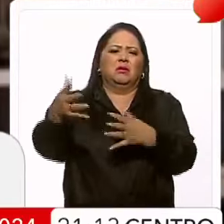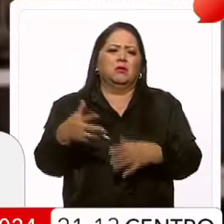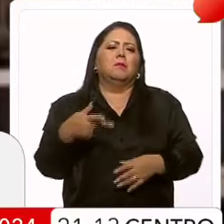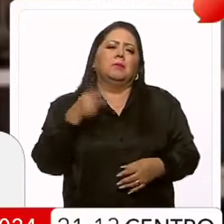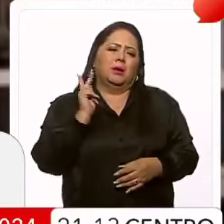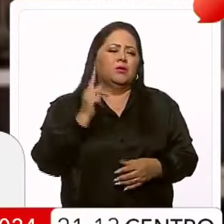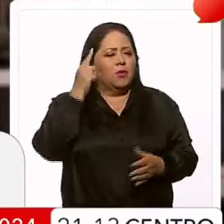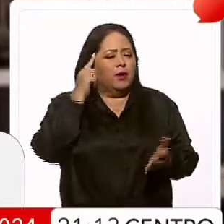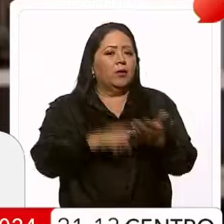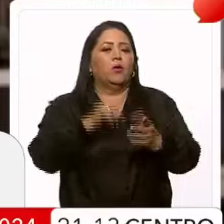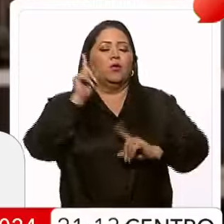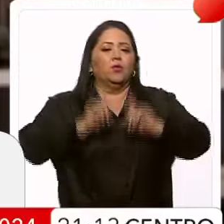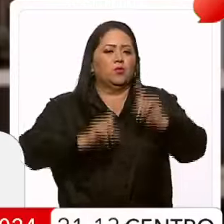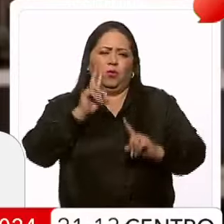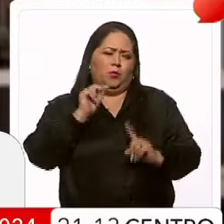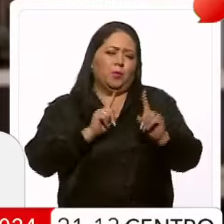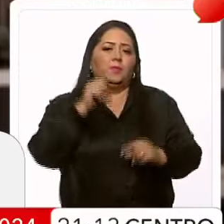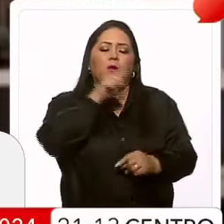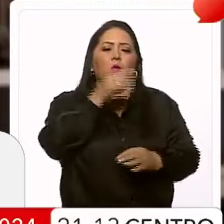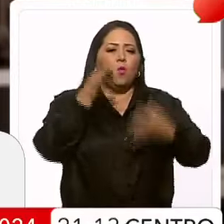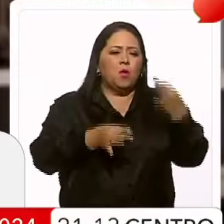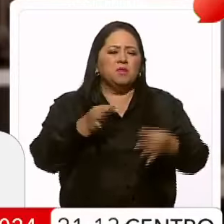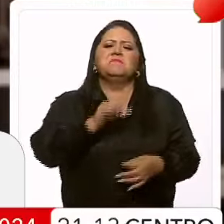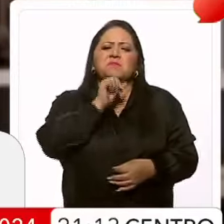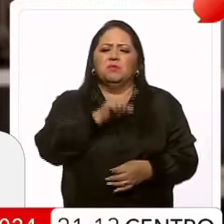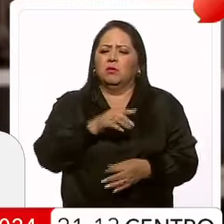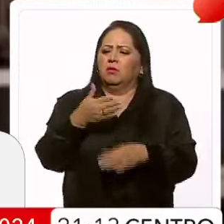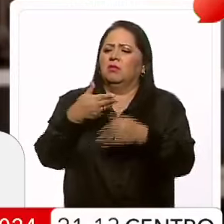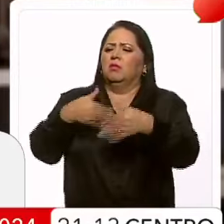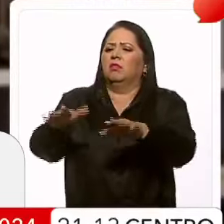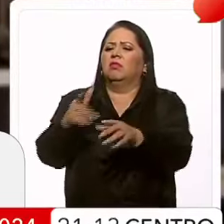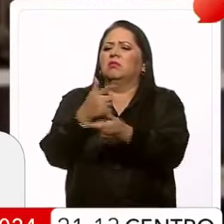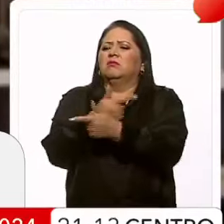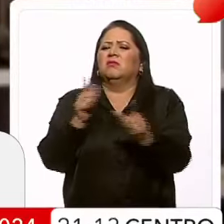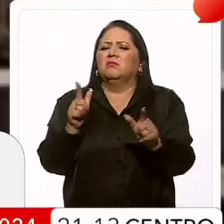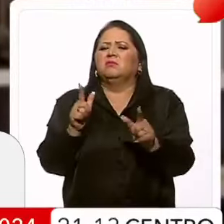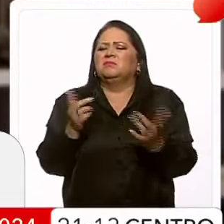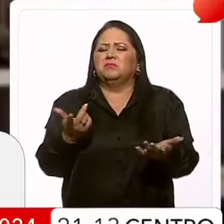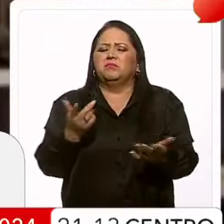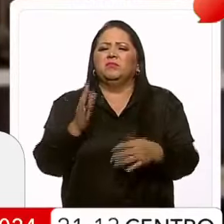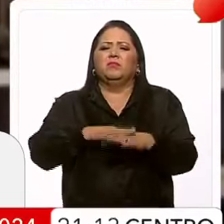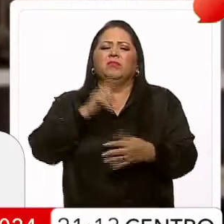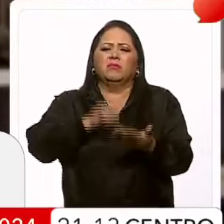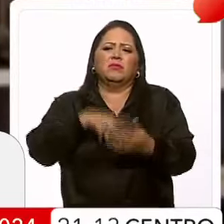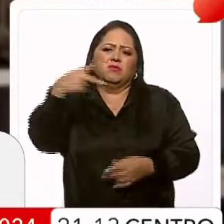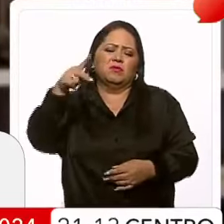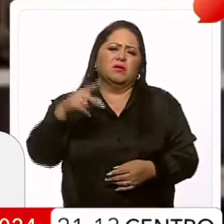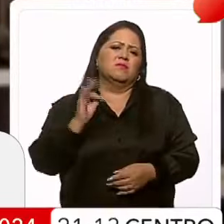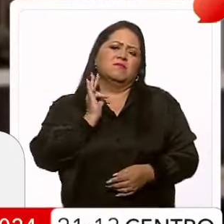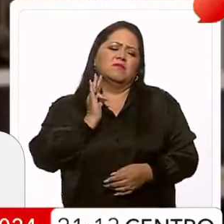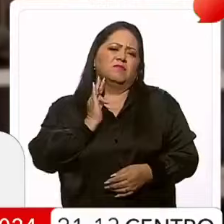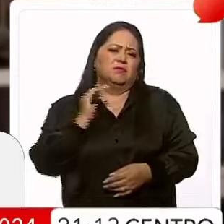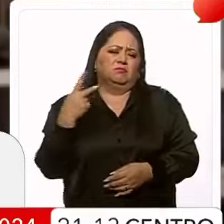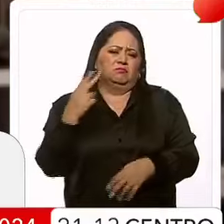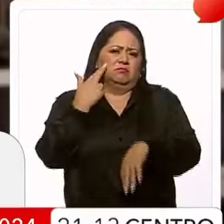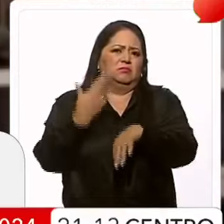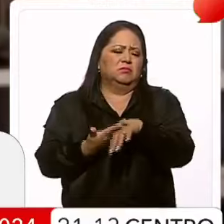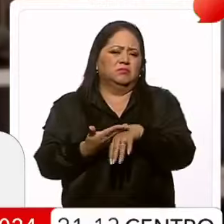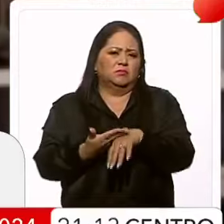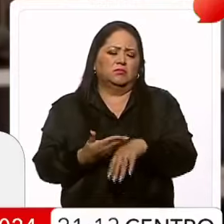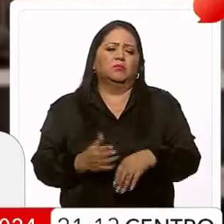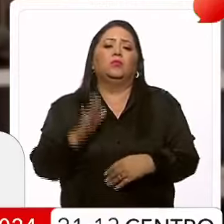que el juez, independientemente de todo, también los haya liberado por un deficiente trabajo de la Fiscalía, que a su vez se